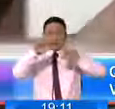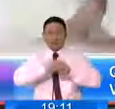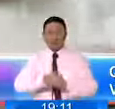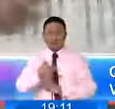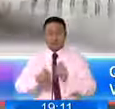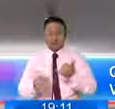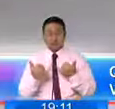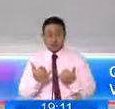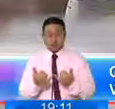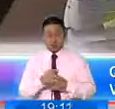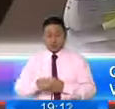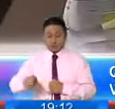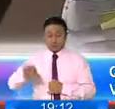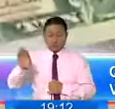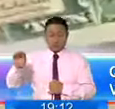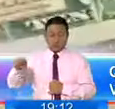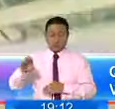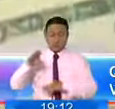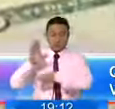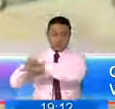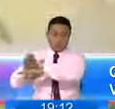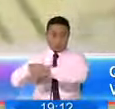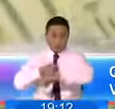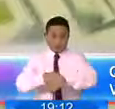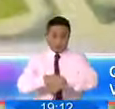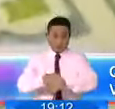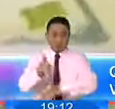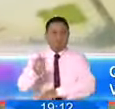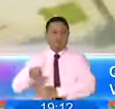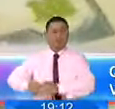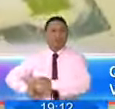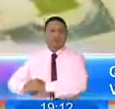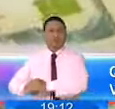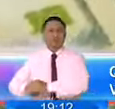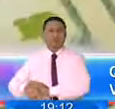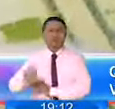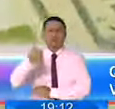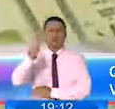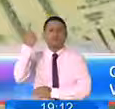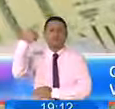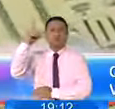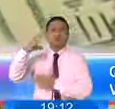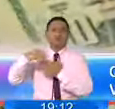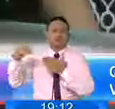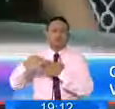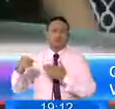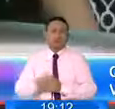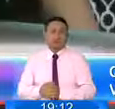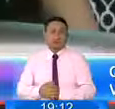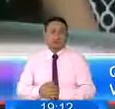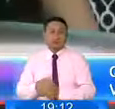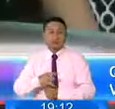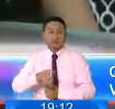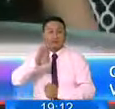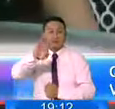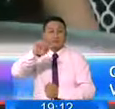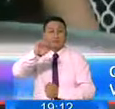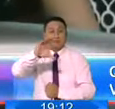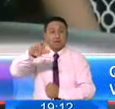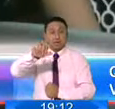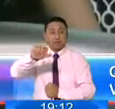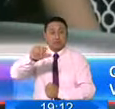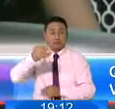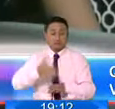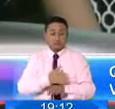que ahora están siendo notificadas. Las posibles coimas ascenderían a más de 10 millones de dólares. Según Vaca Mancheno, en un